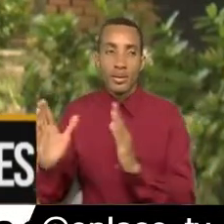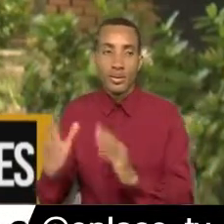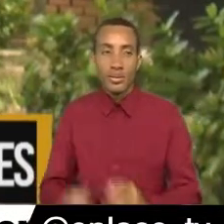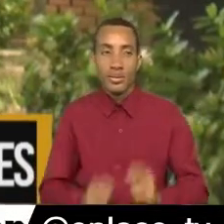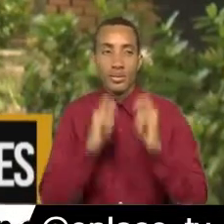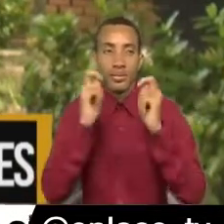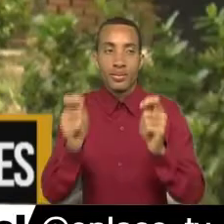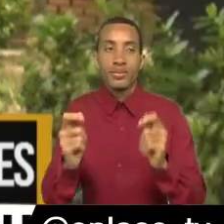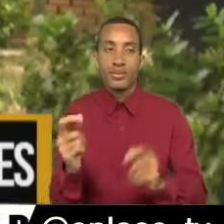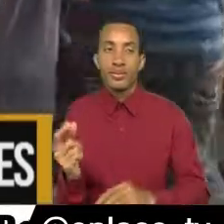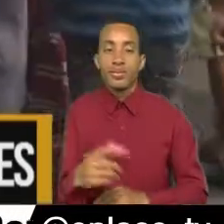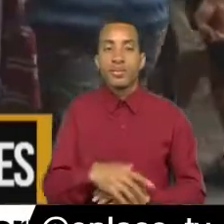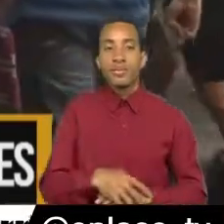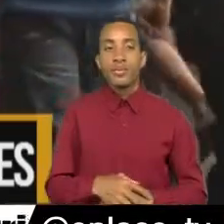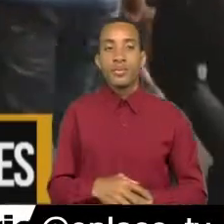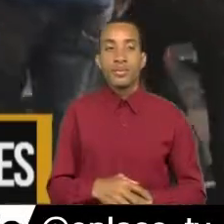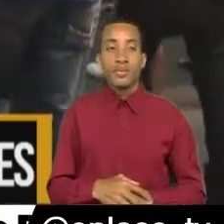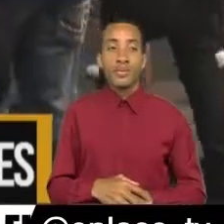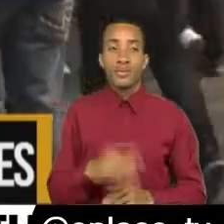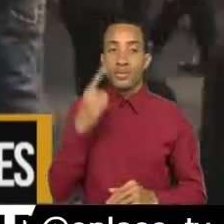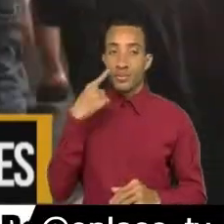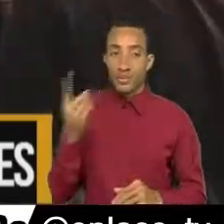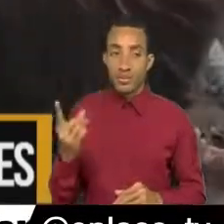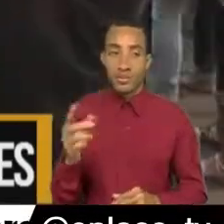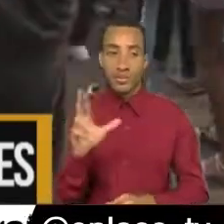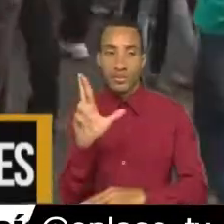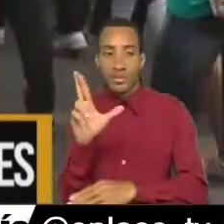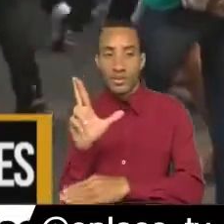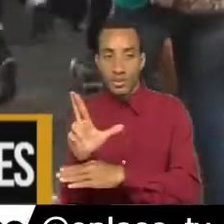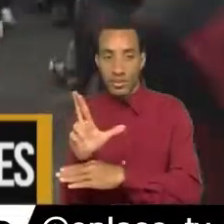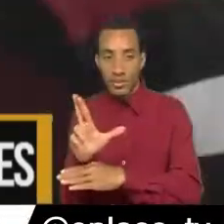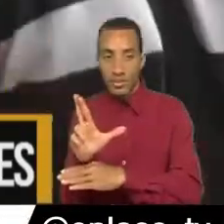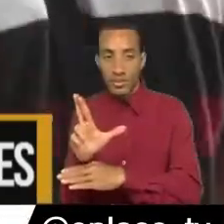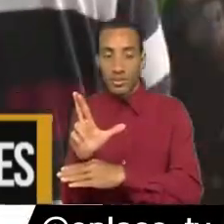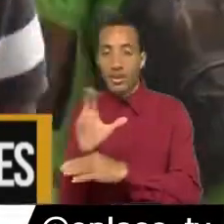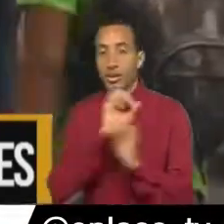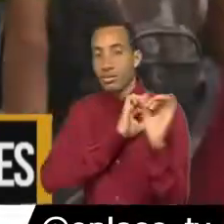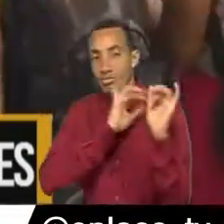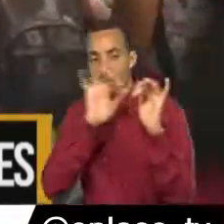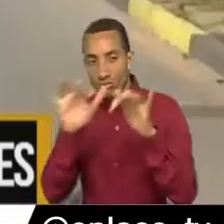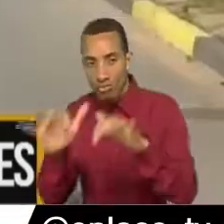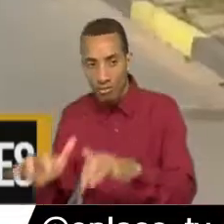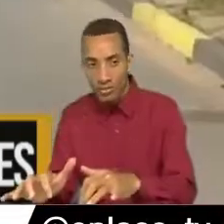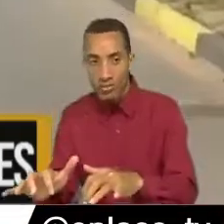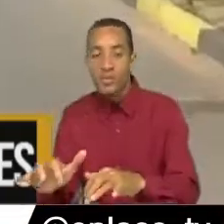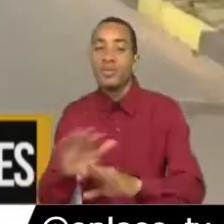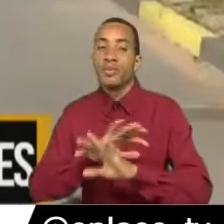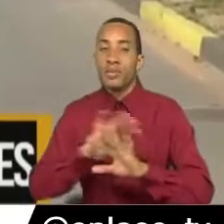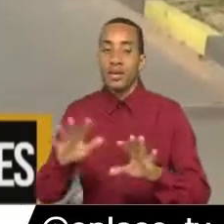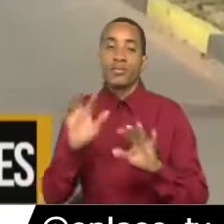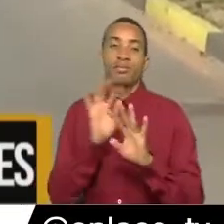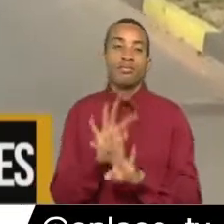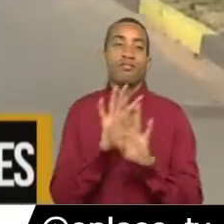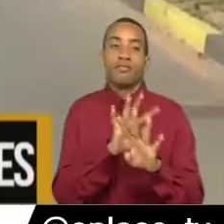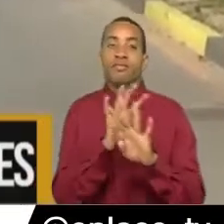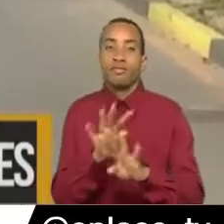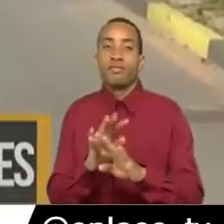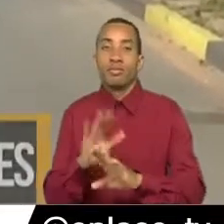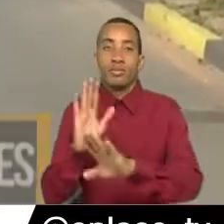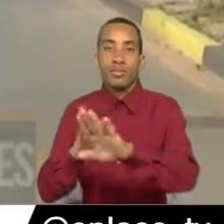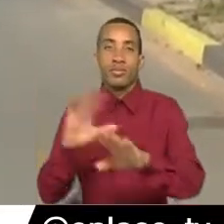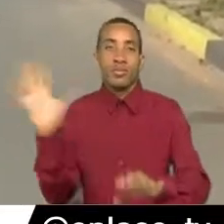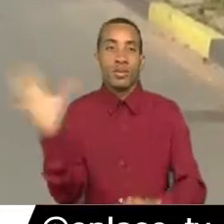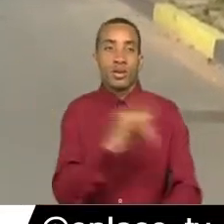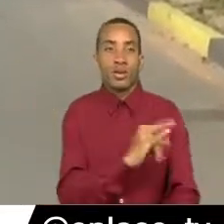día. El Parque Camilo Torres será el punto de concentración de esta marcha, donde se expondrán las peticiones de los